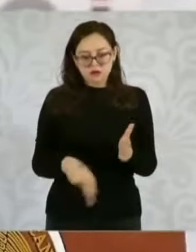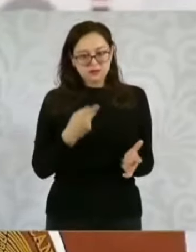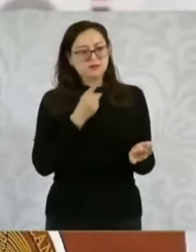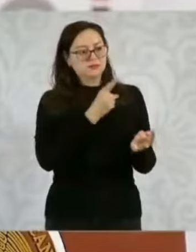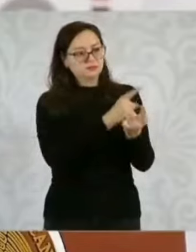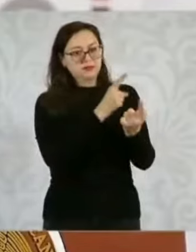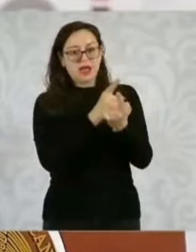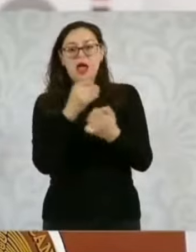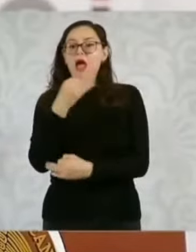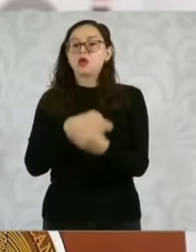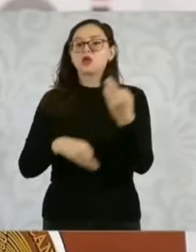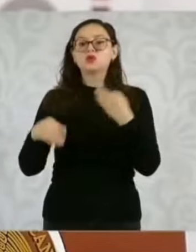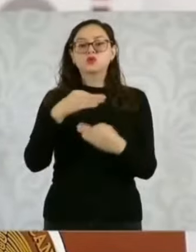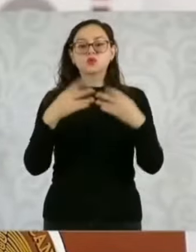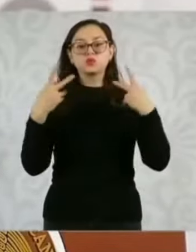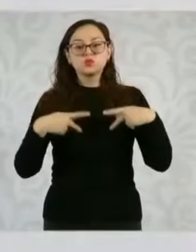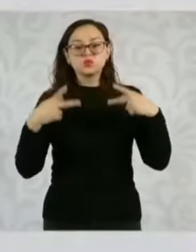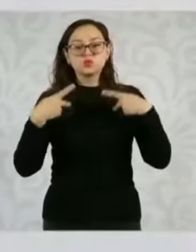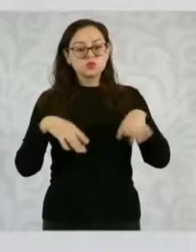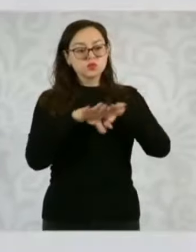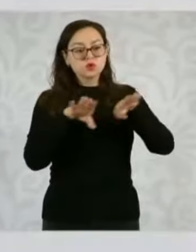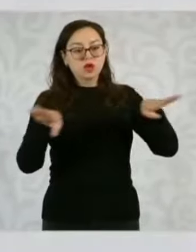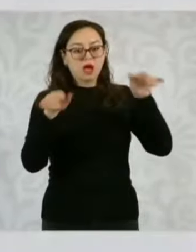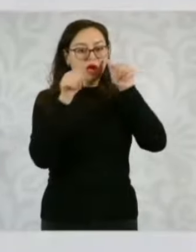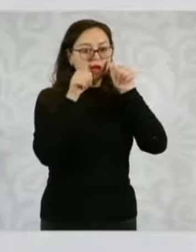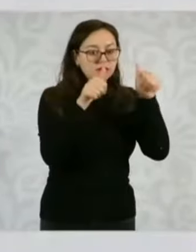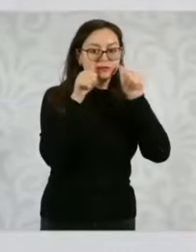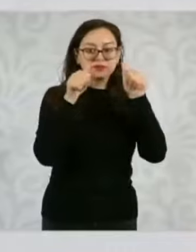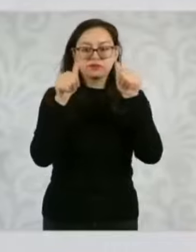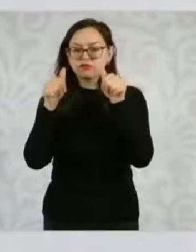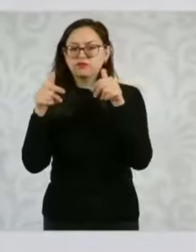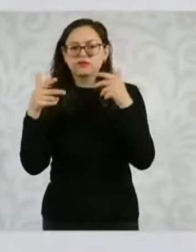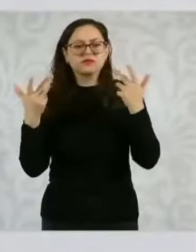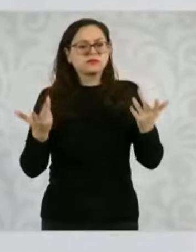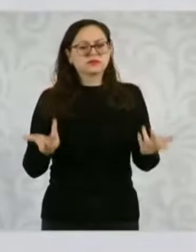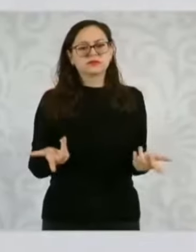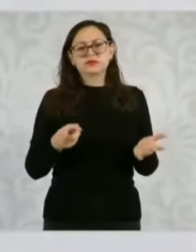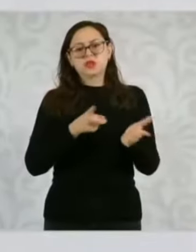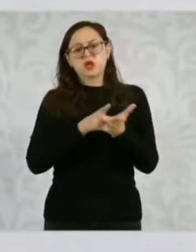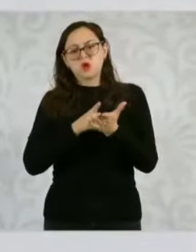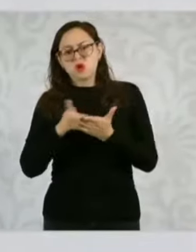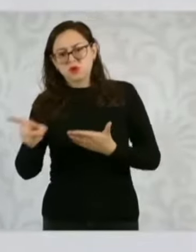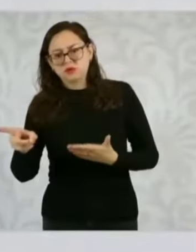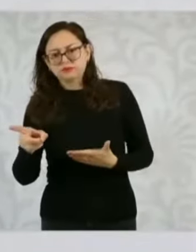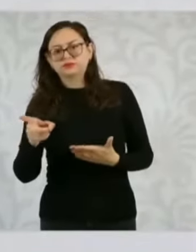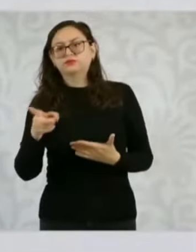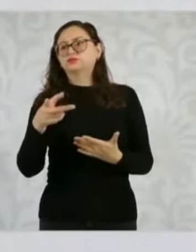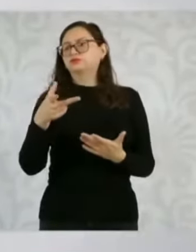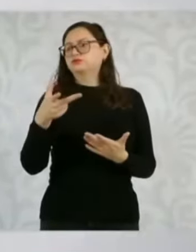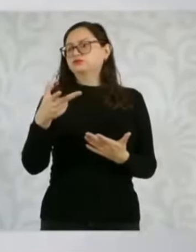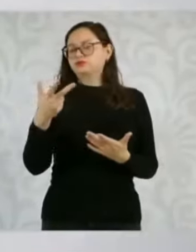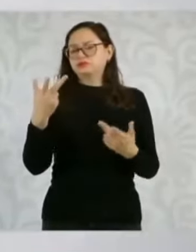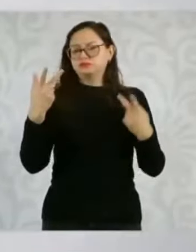y a todas por igual, es decir, independientemente de las derechohabientes, de las derechohabiencias,